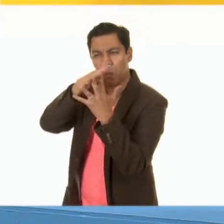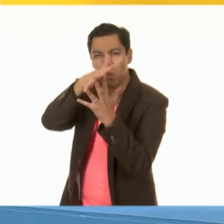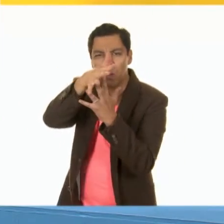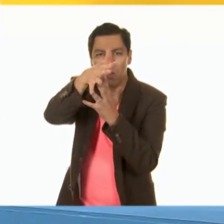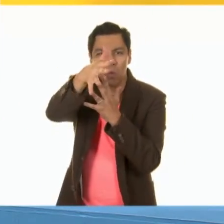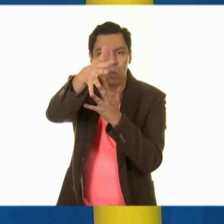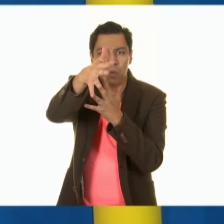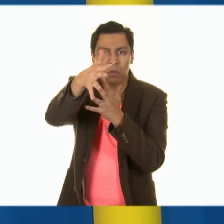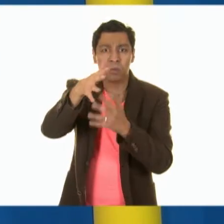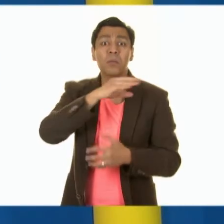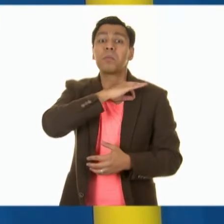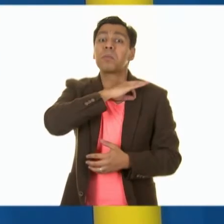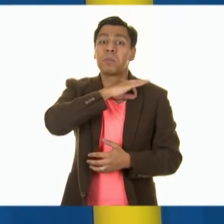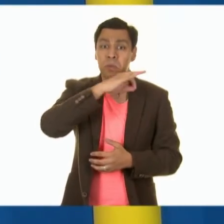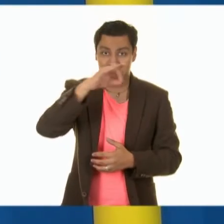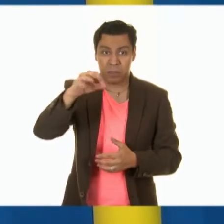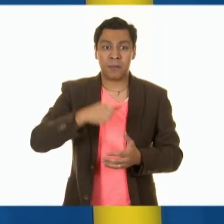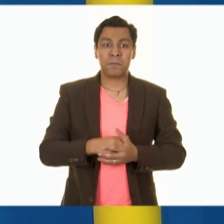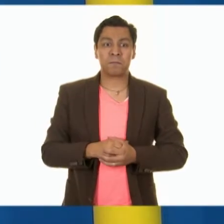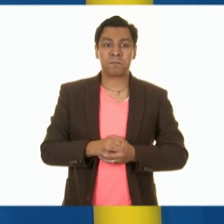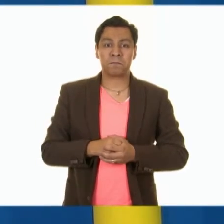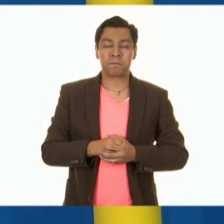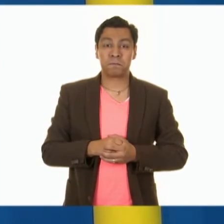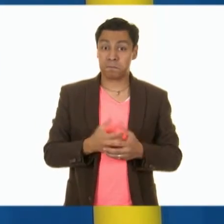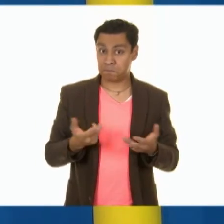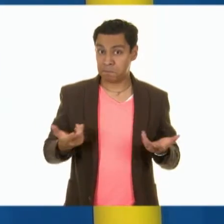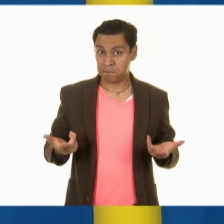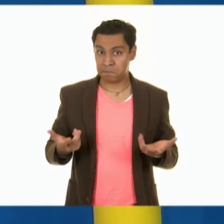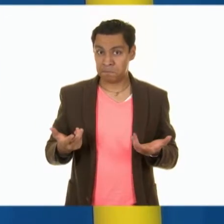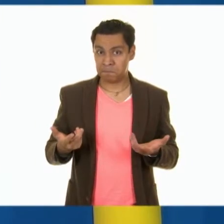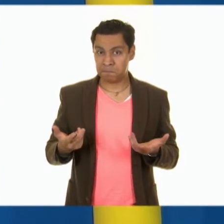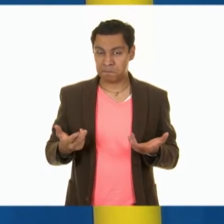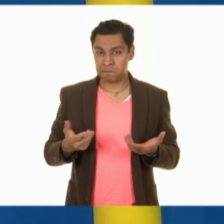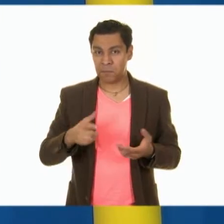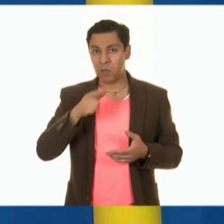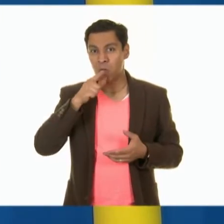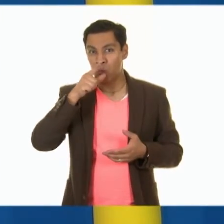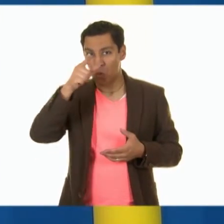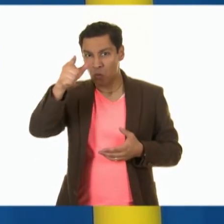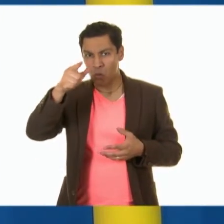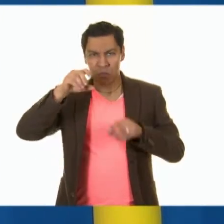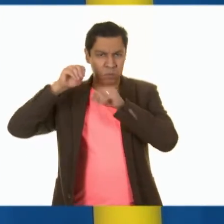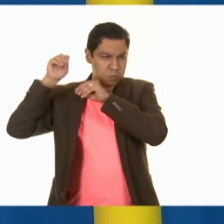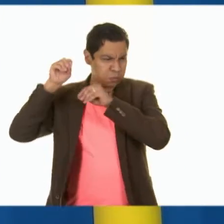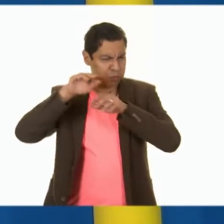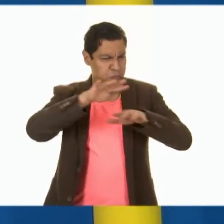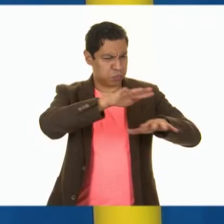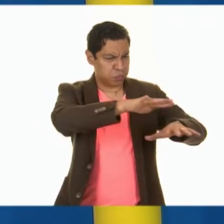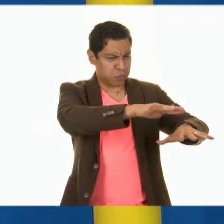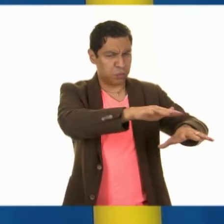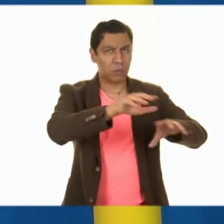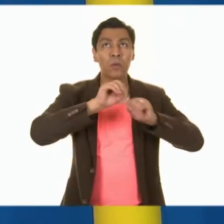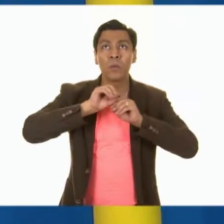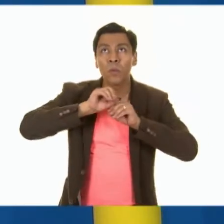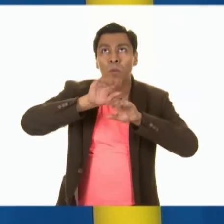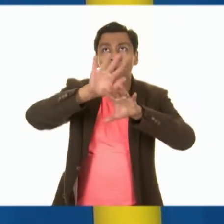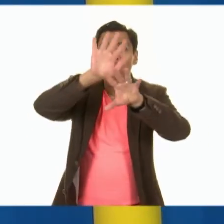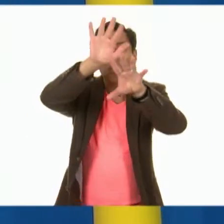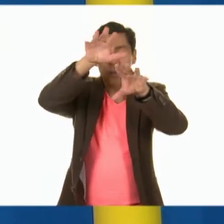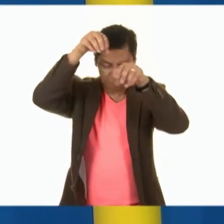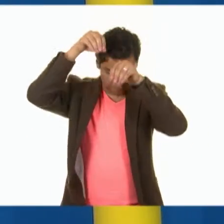todas partes? Bueno, en realidad apuntan a todas partes, pero no llegan a todas partes. Por